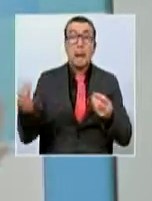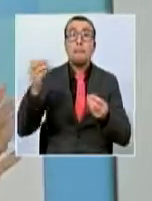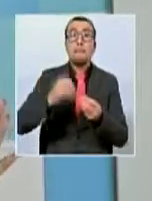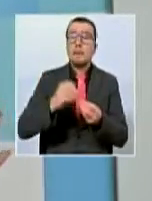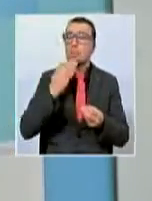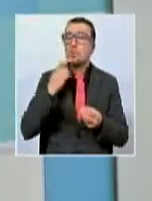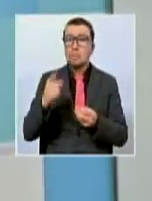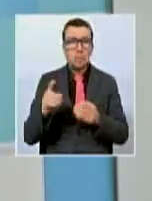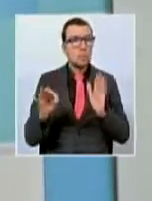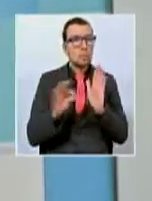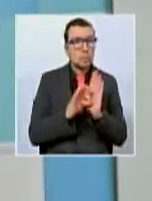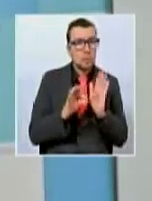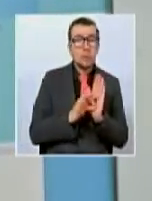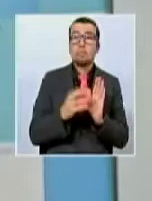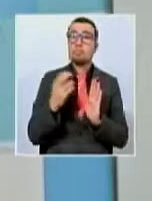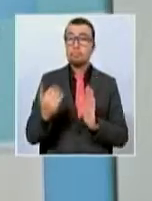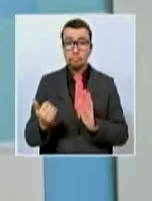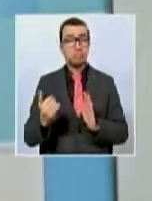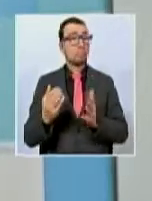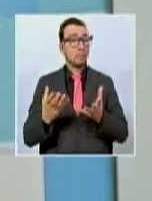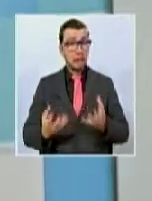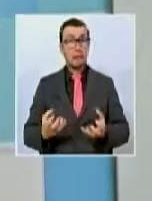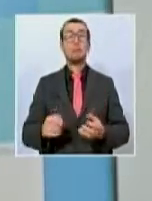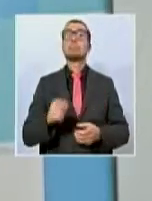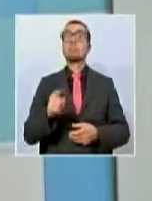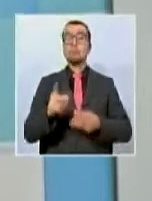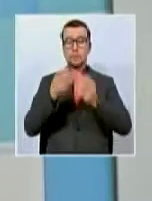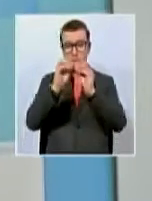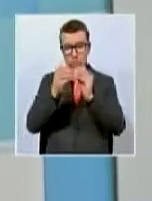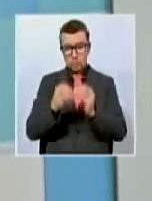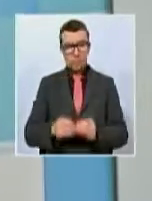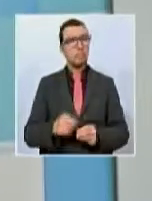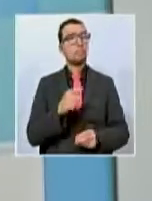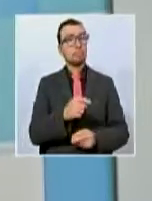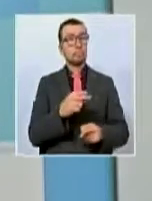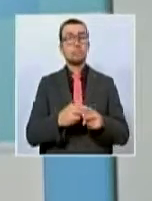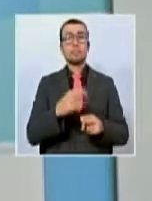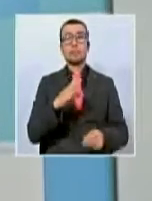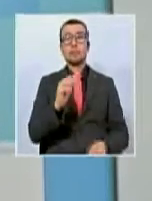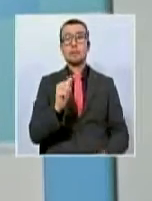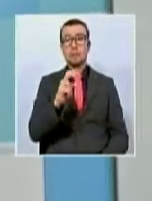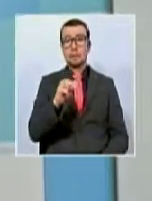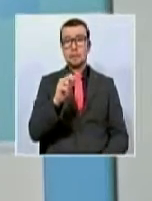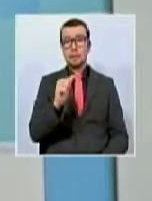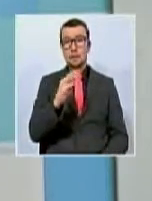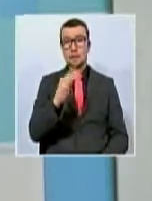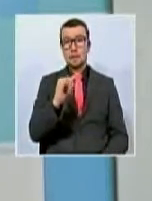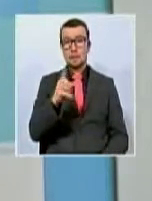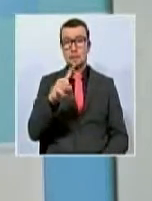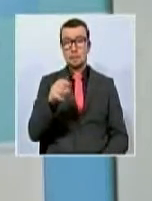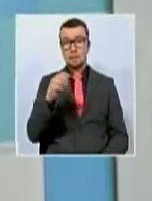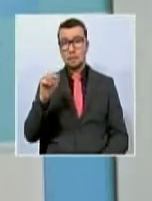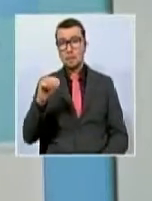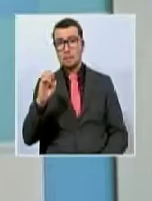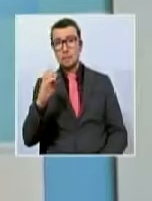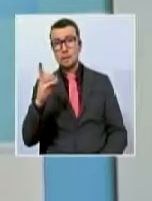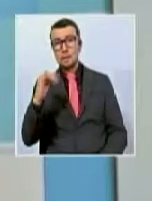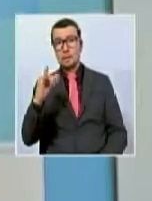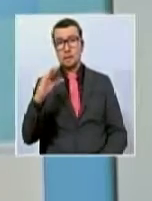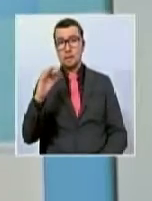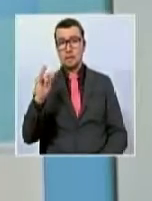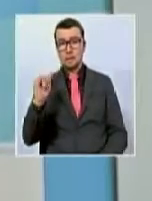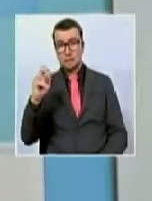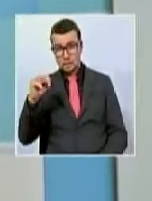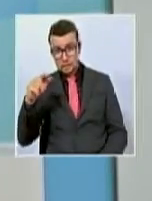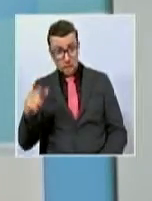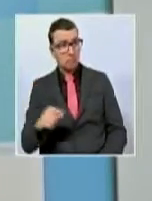la marihuana. Cannabis medicinal. Ajá. Que es la planta número 141 medicinal aprobada en Colombia.